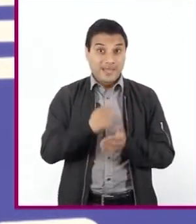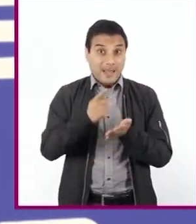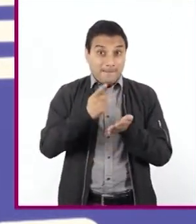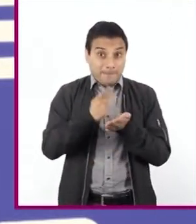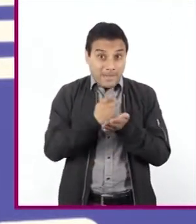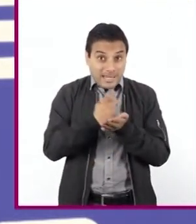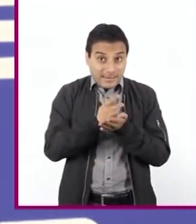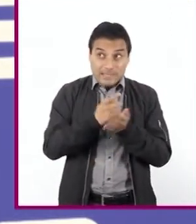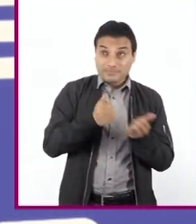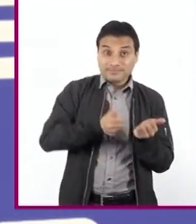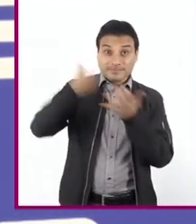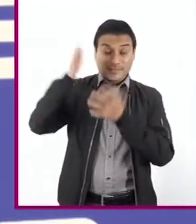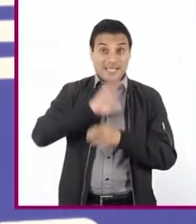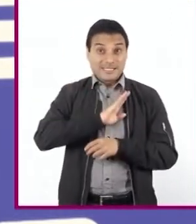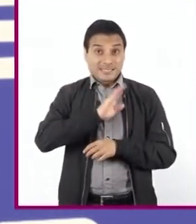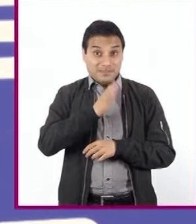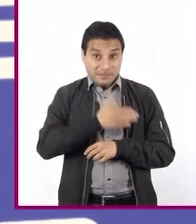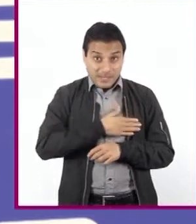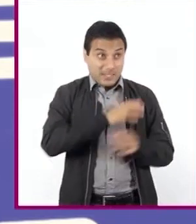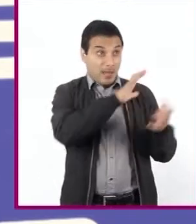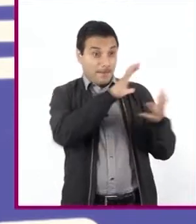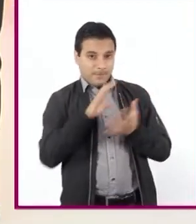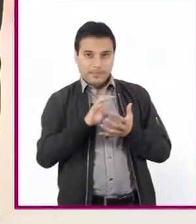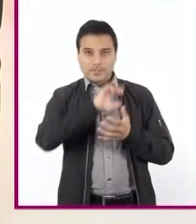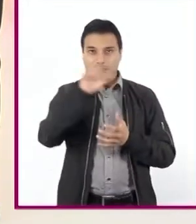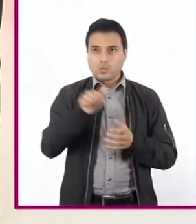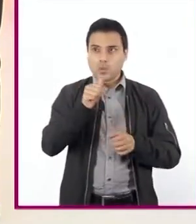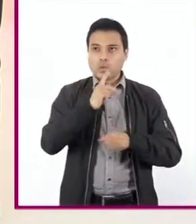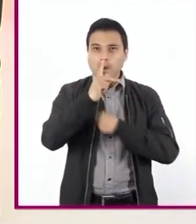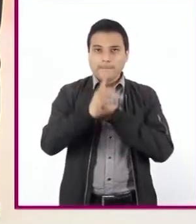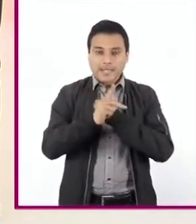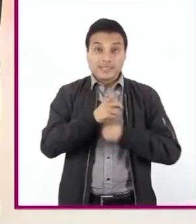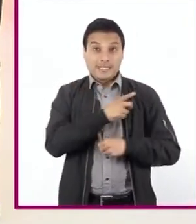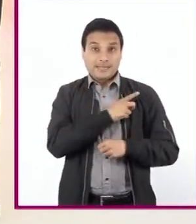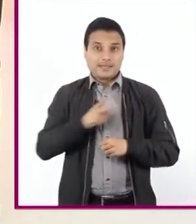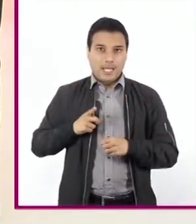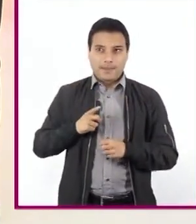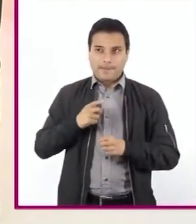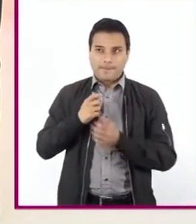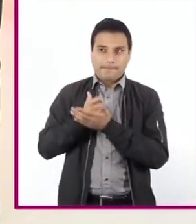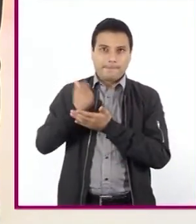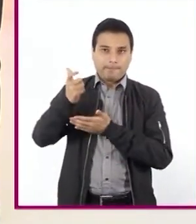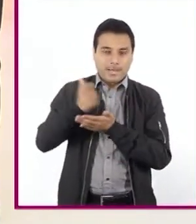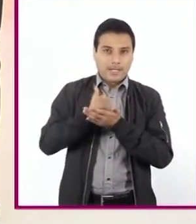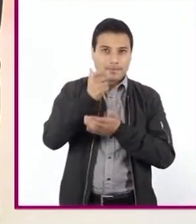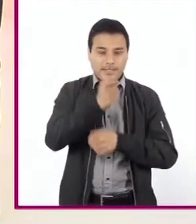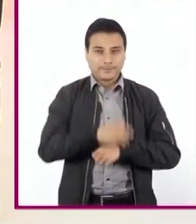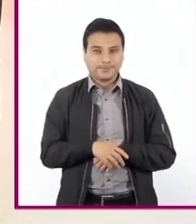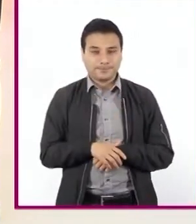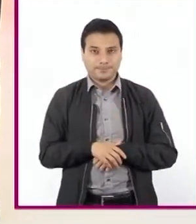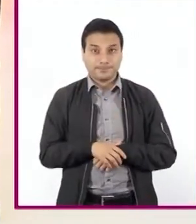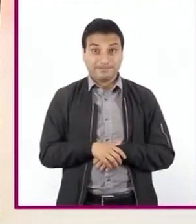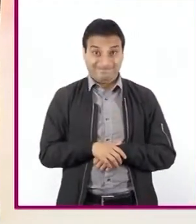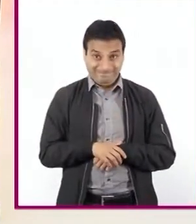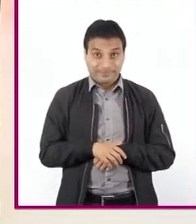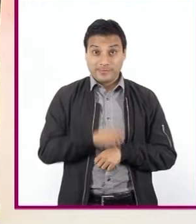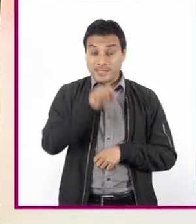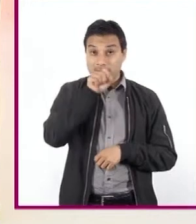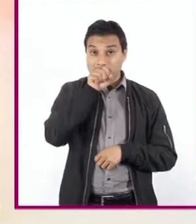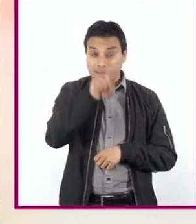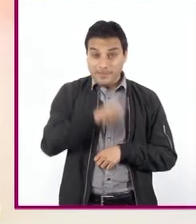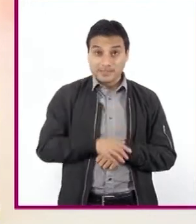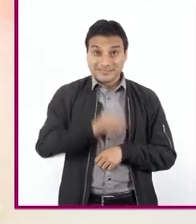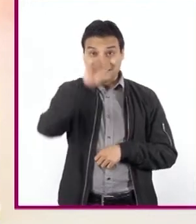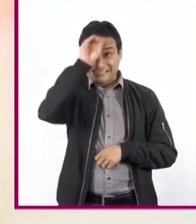las deudas de España con otros países de Europa. Por ello, hubo tanto cuidado en vigilar la extracción de minerales y